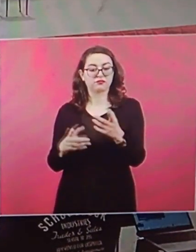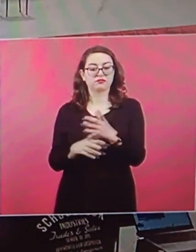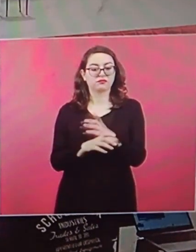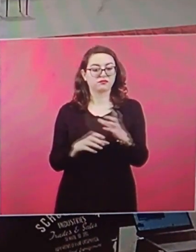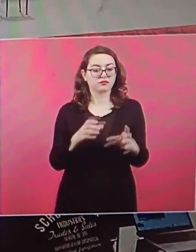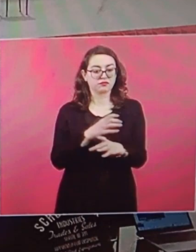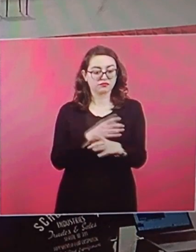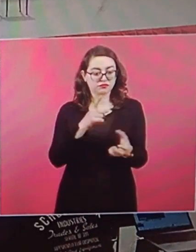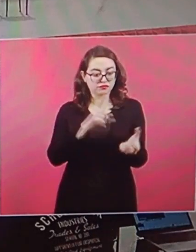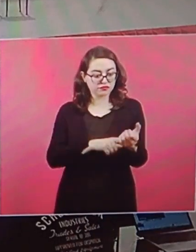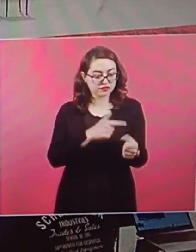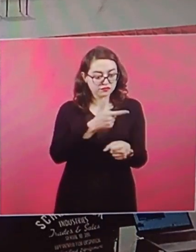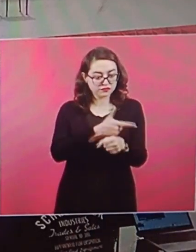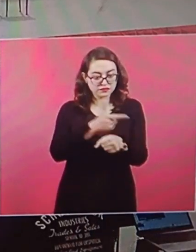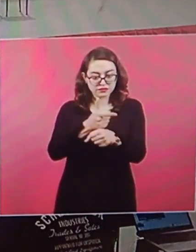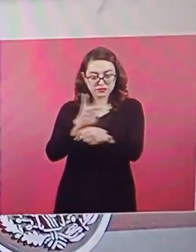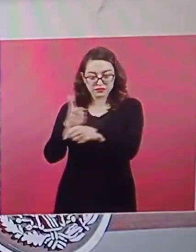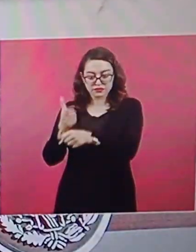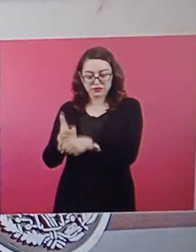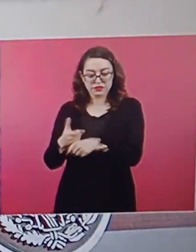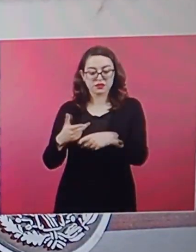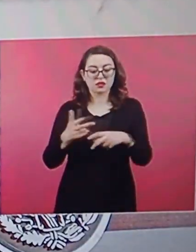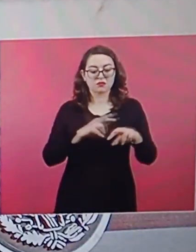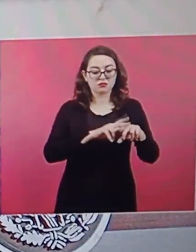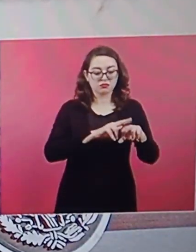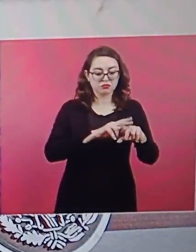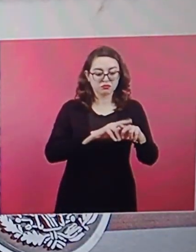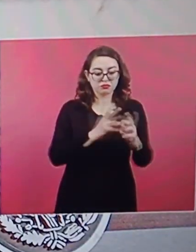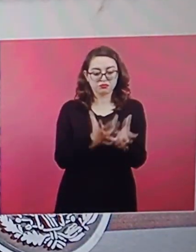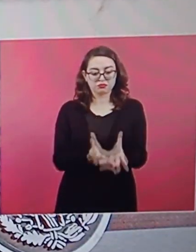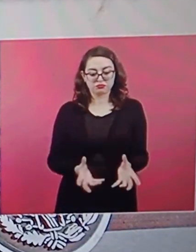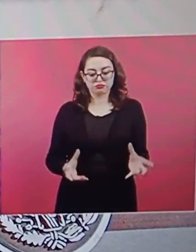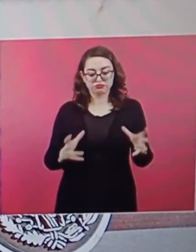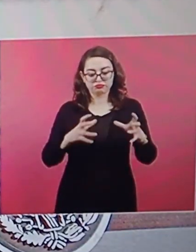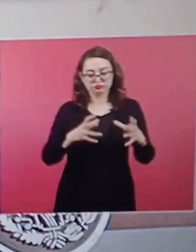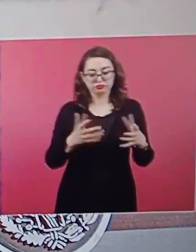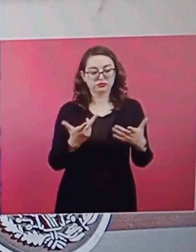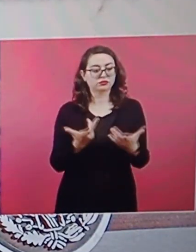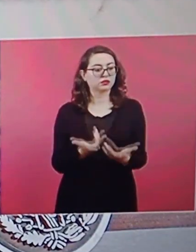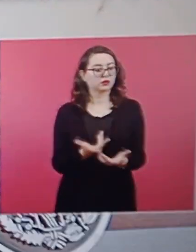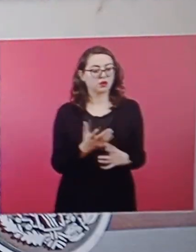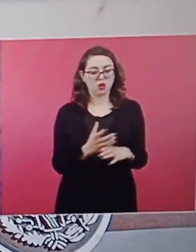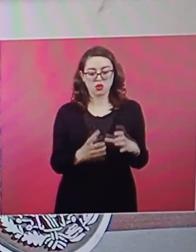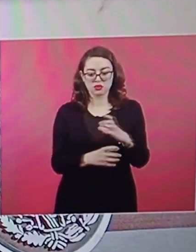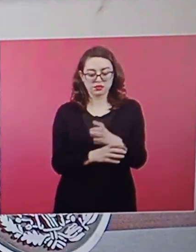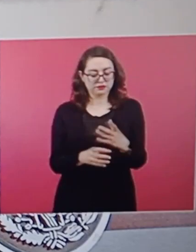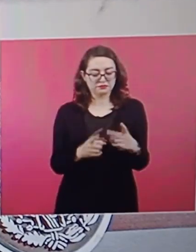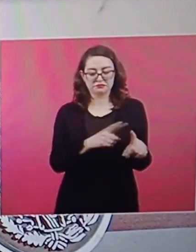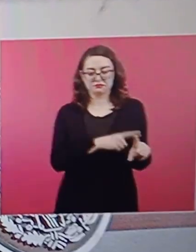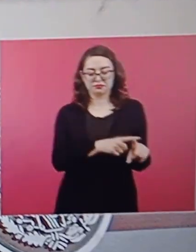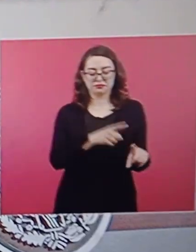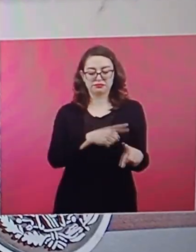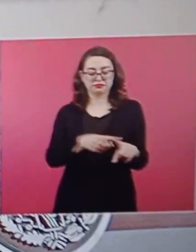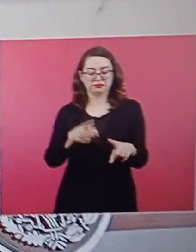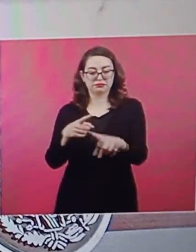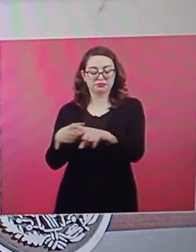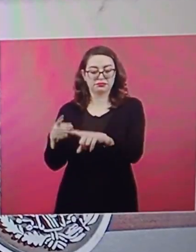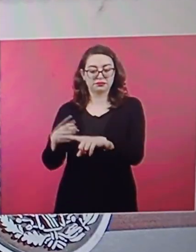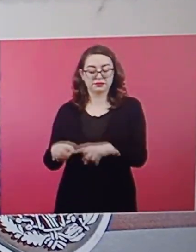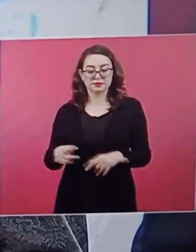Inclusive en Egipto, en Israel, no se han encontrado tantas